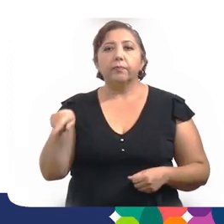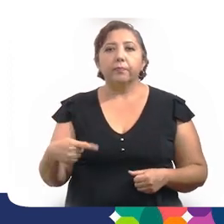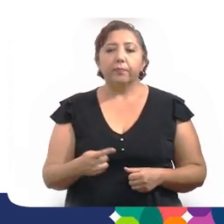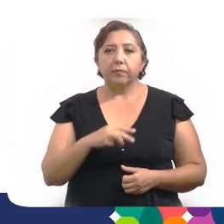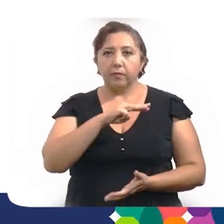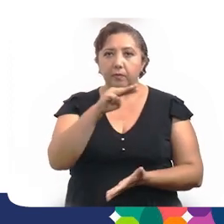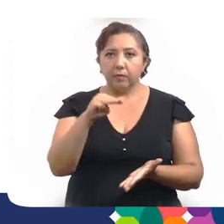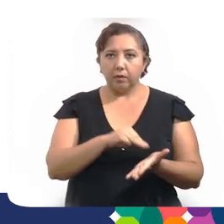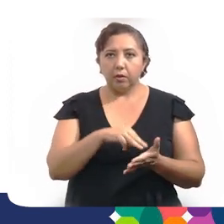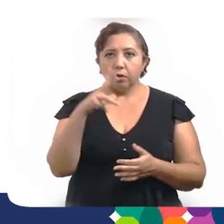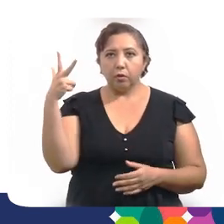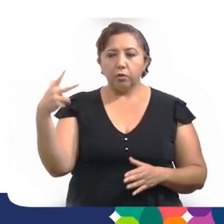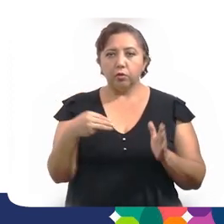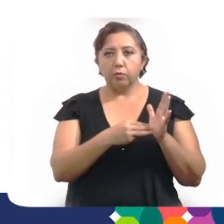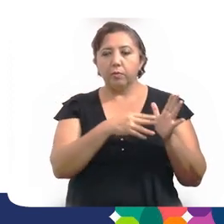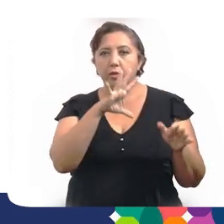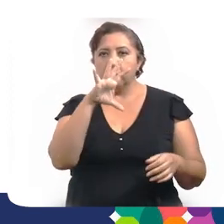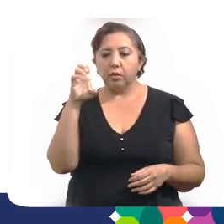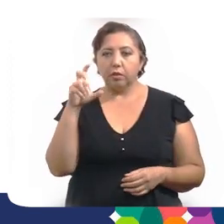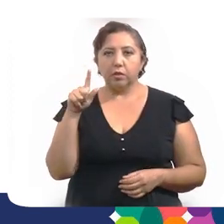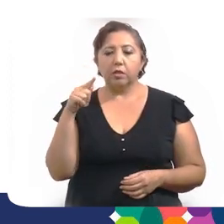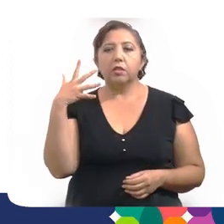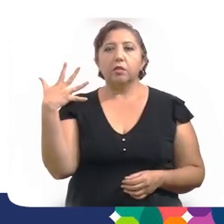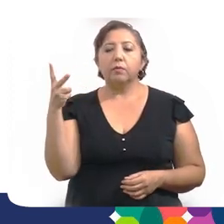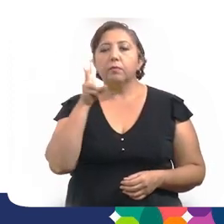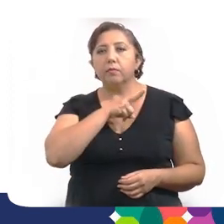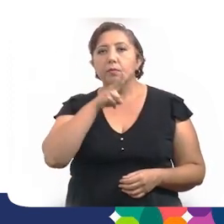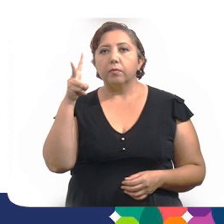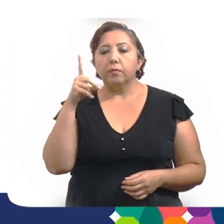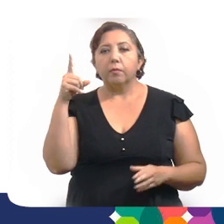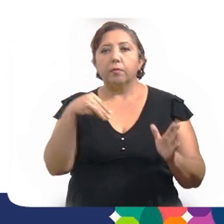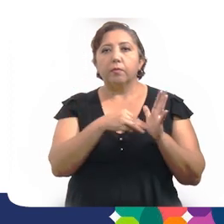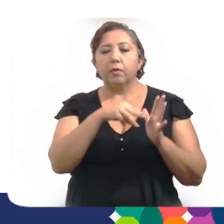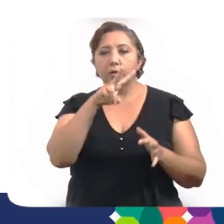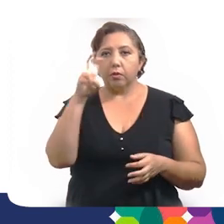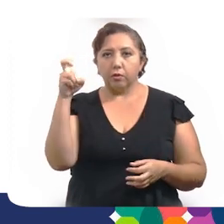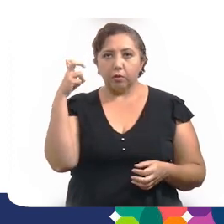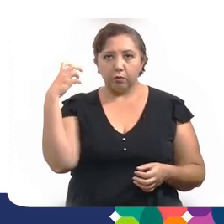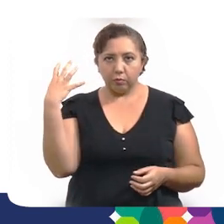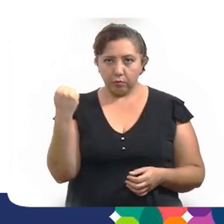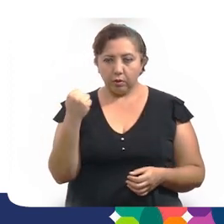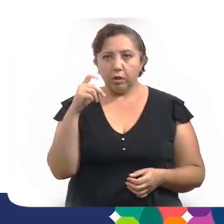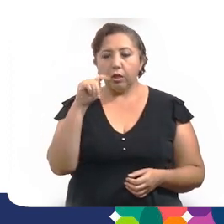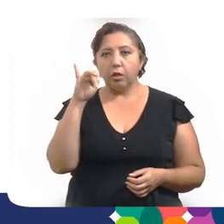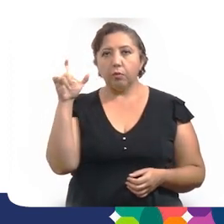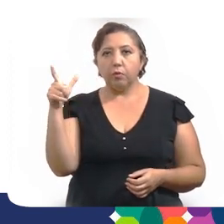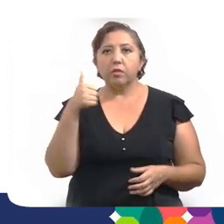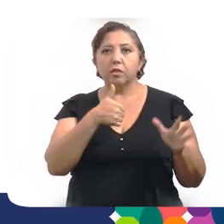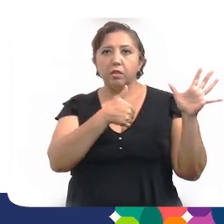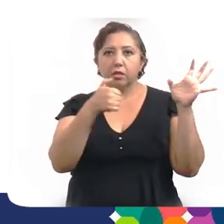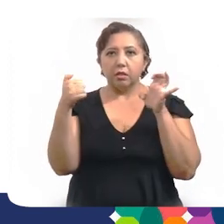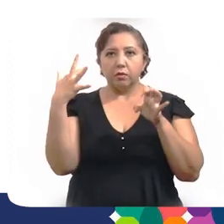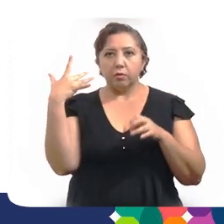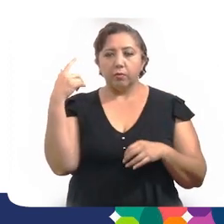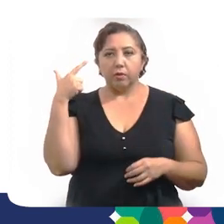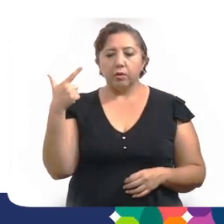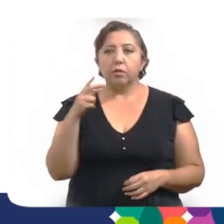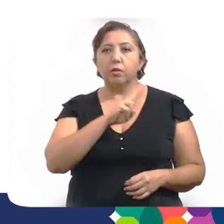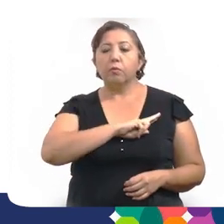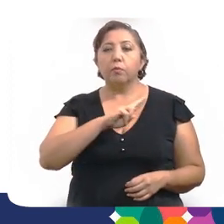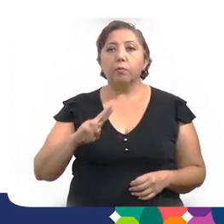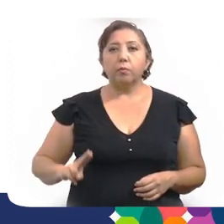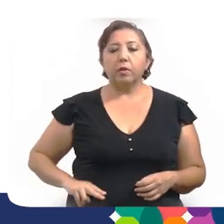son Mérida con 8,575, Valladolid 1,209, Ticul 657,